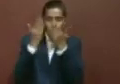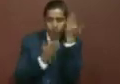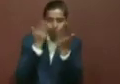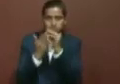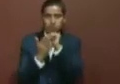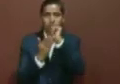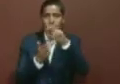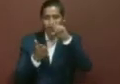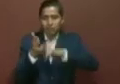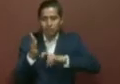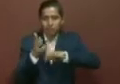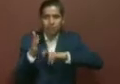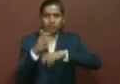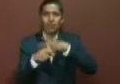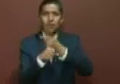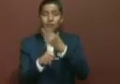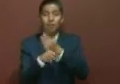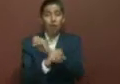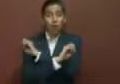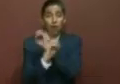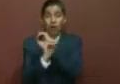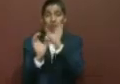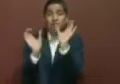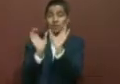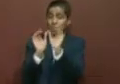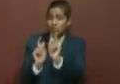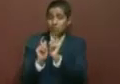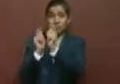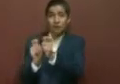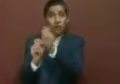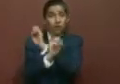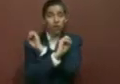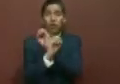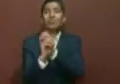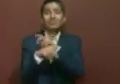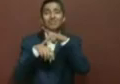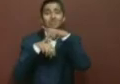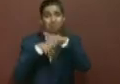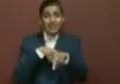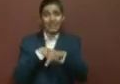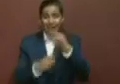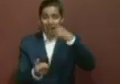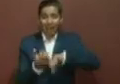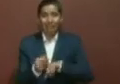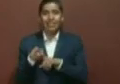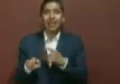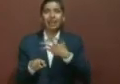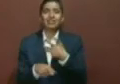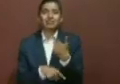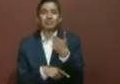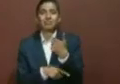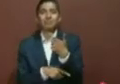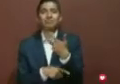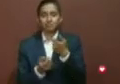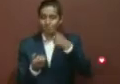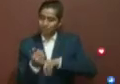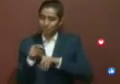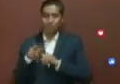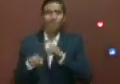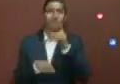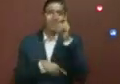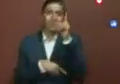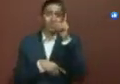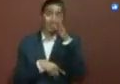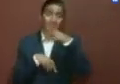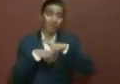la formación, y que no está certificado. Incluso es altamente riesgoso que ande armado, que ande usando las